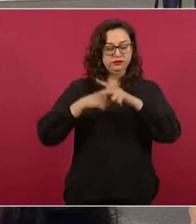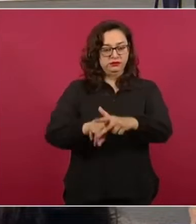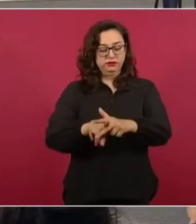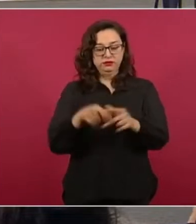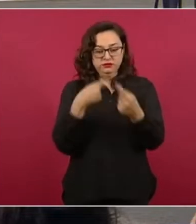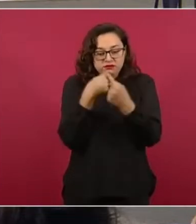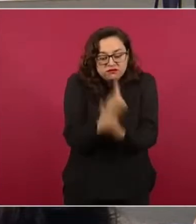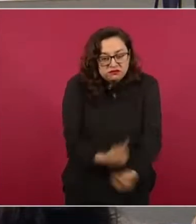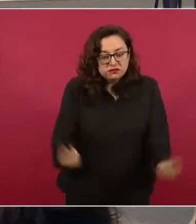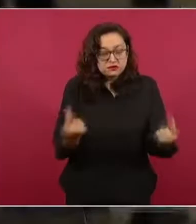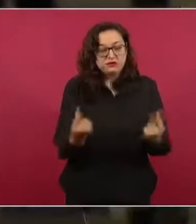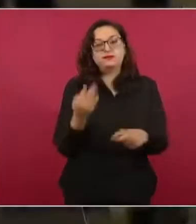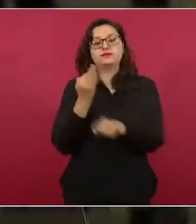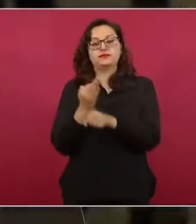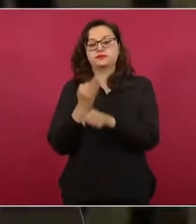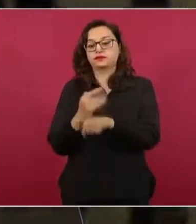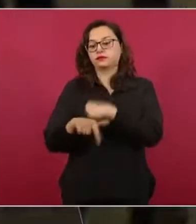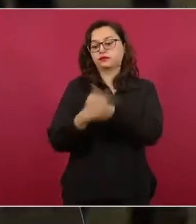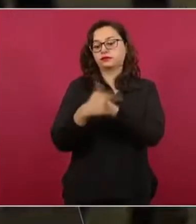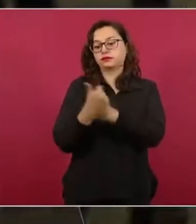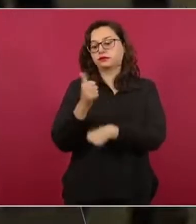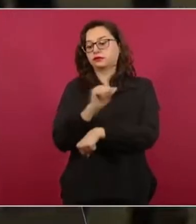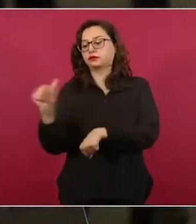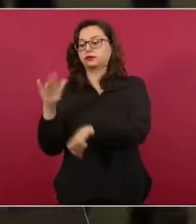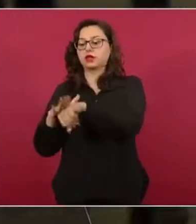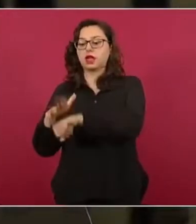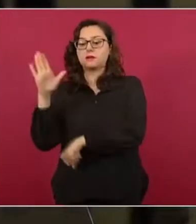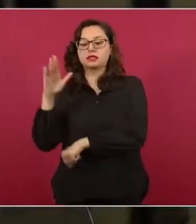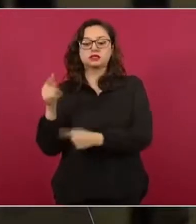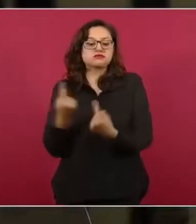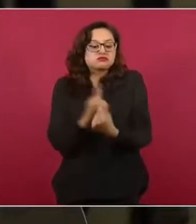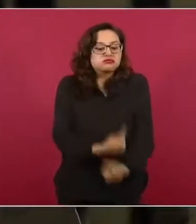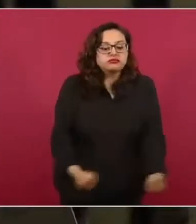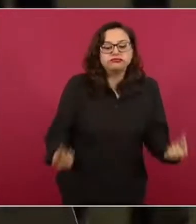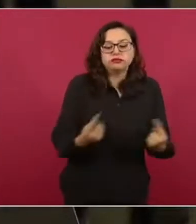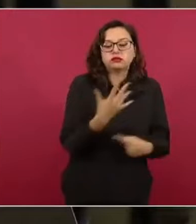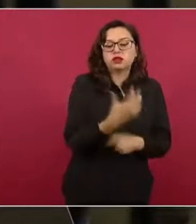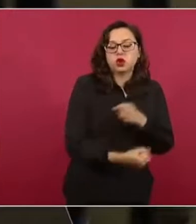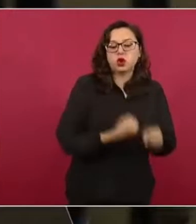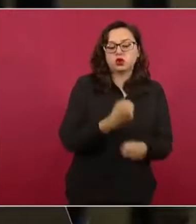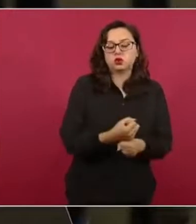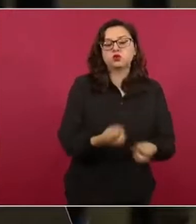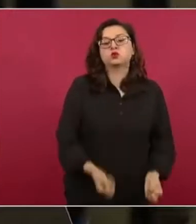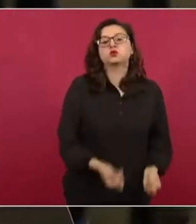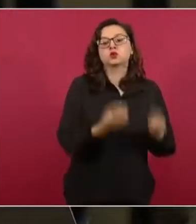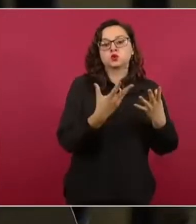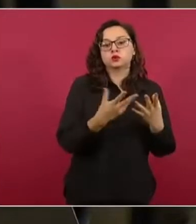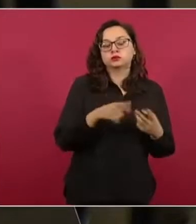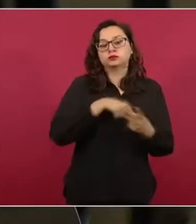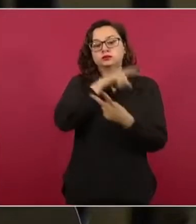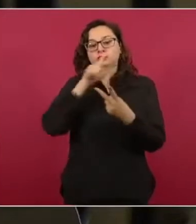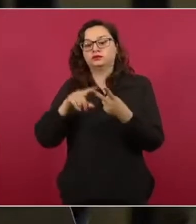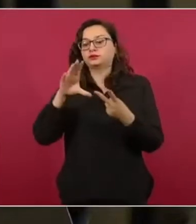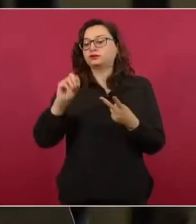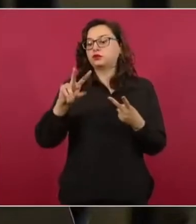más chiquitos? No, ahorita está de 2 años en adelante. ¿Cuándo planean? Y también si COVAX ya contestó también de las vacunas